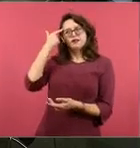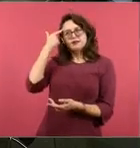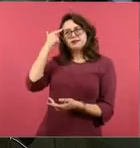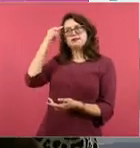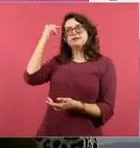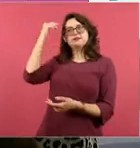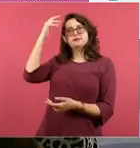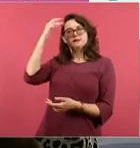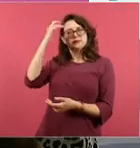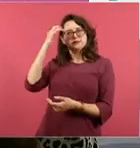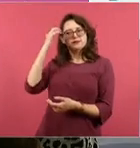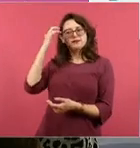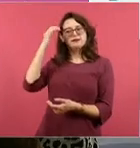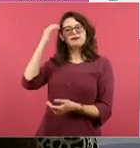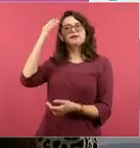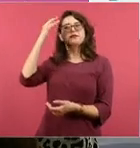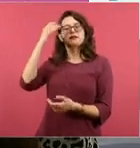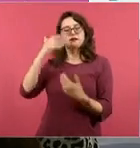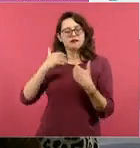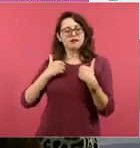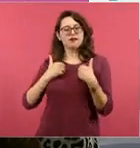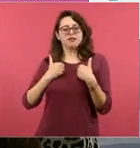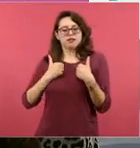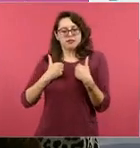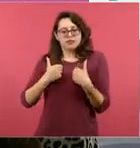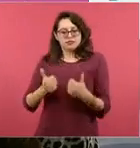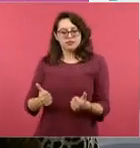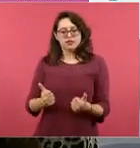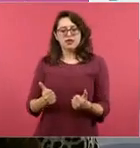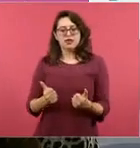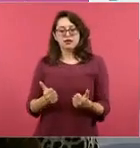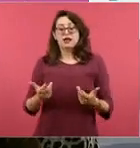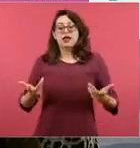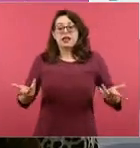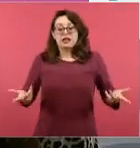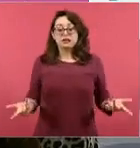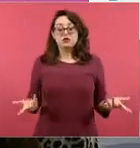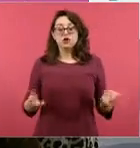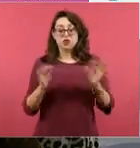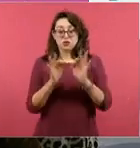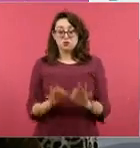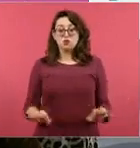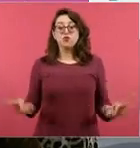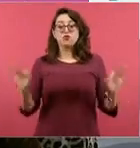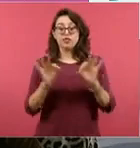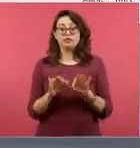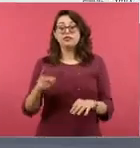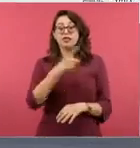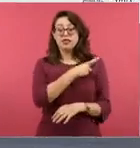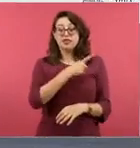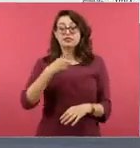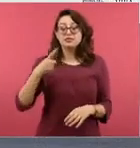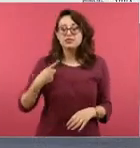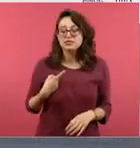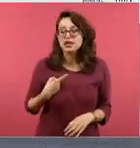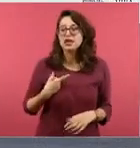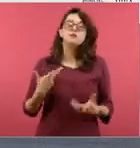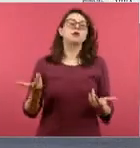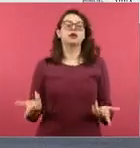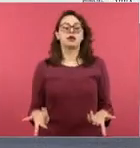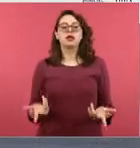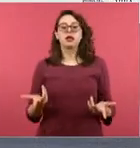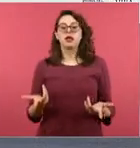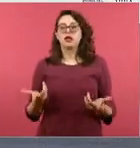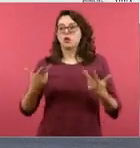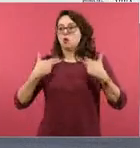la nueva escuela mexicana reconocemos como un humanismo mexicano. Esta forma